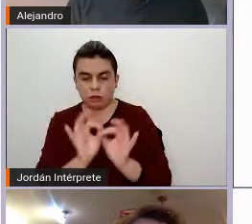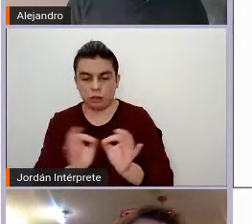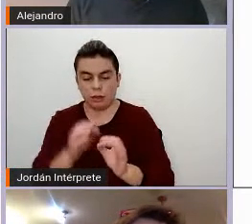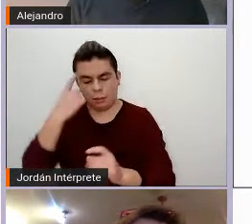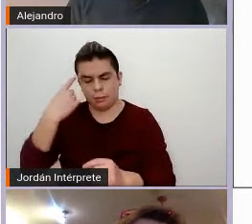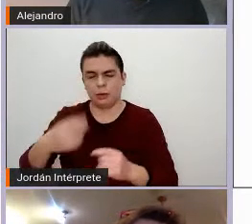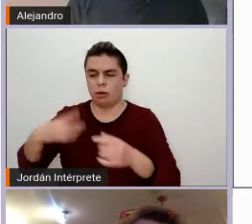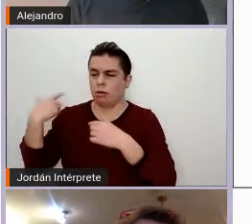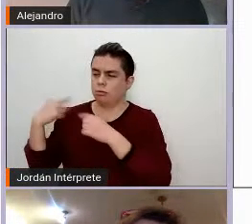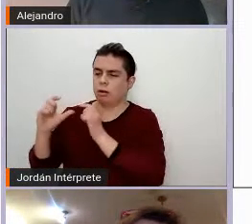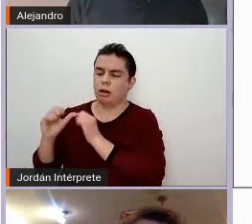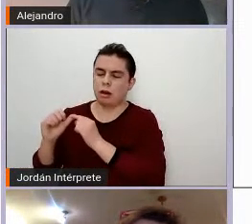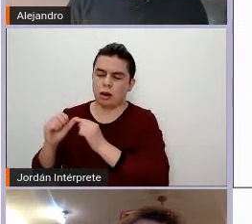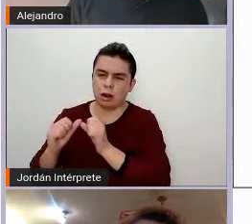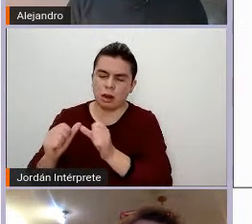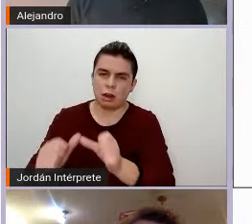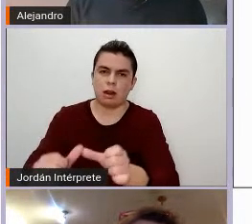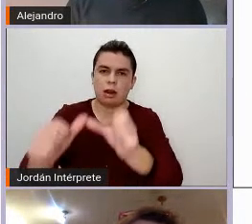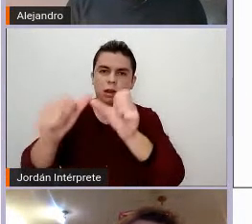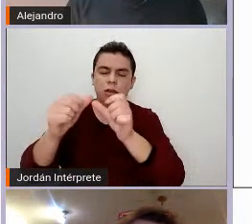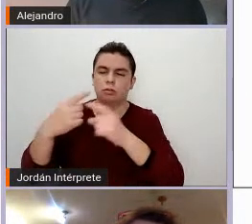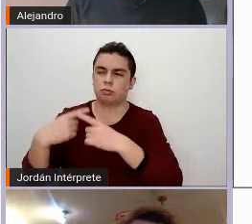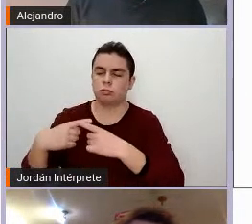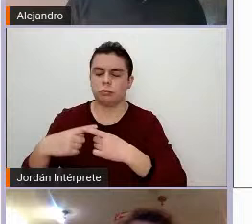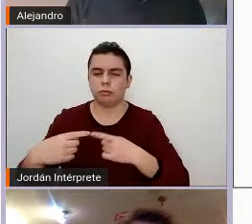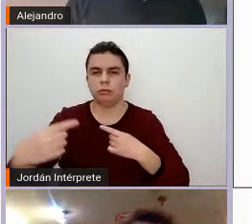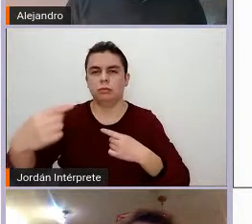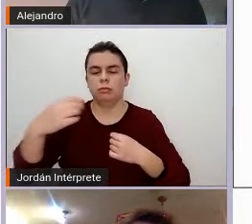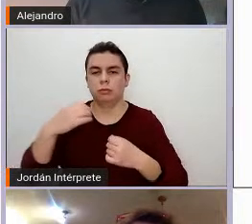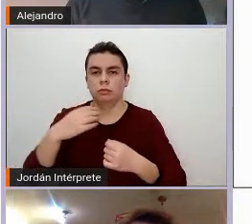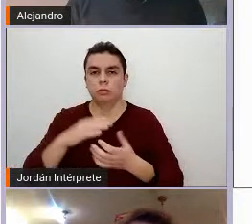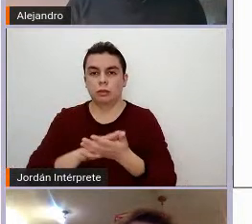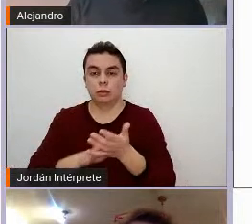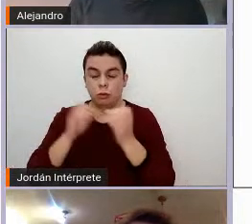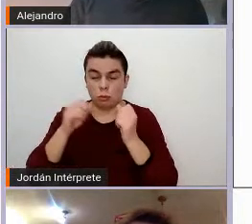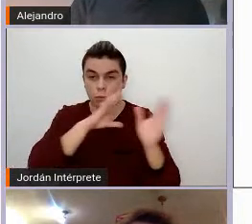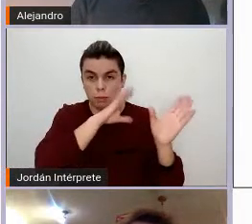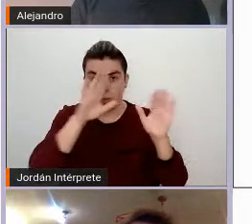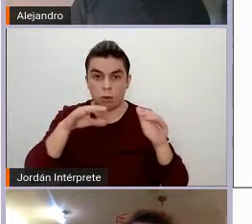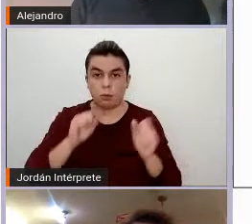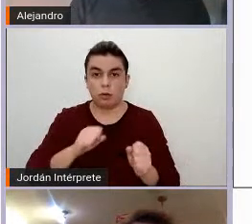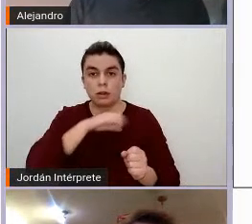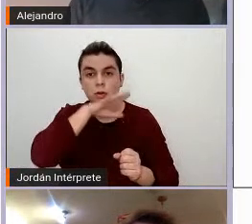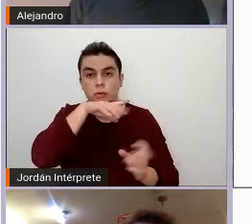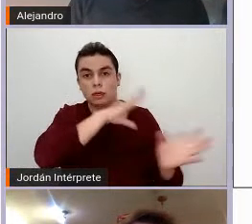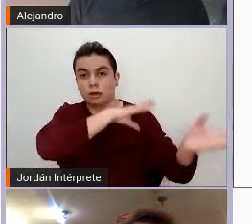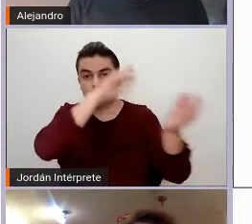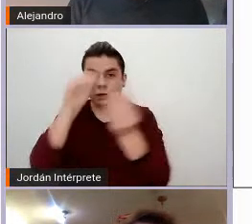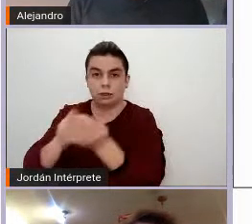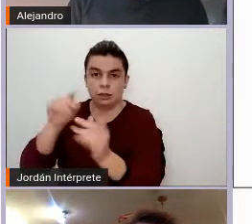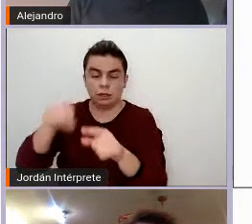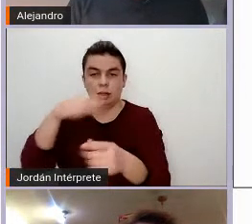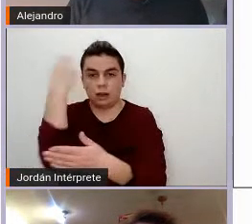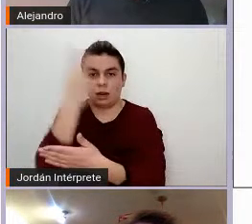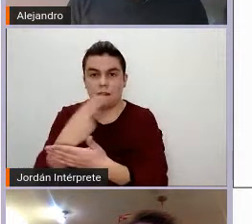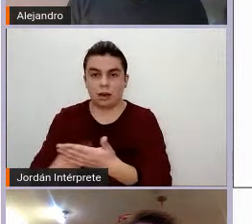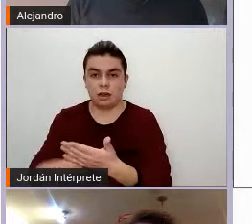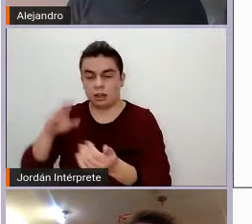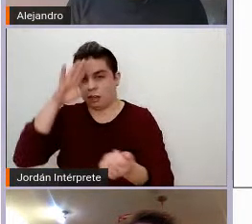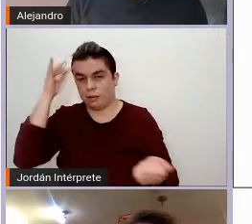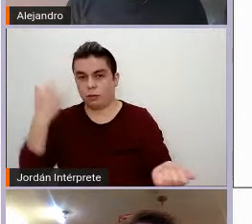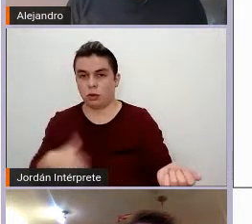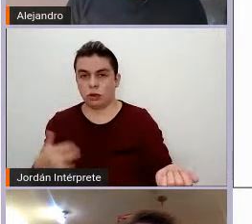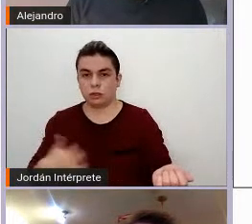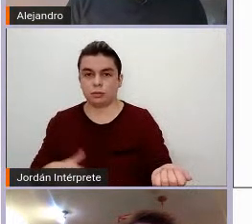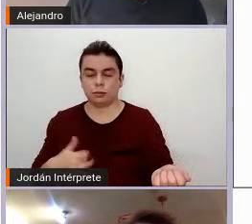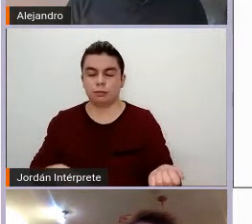brevemente para poder identificar la singularidad del arte de Violeta. Como sabemos, ella fue una gran continuadora de